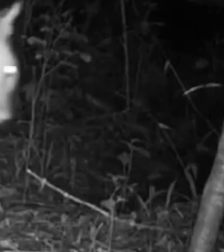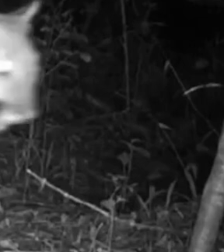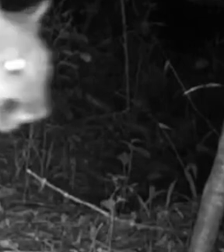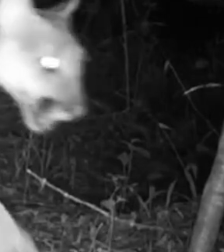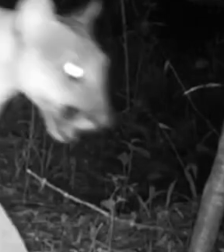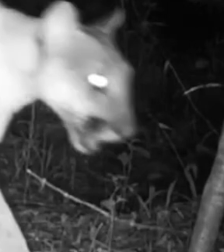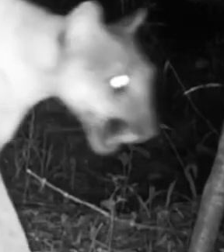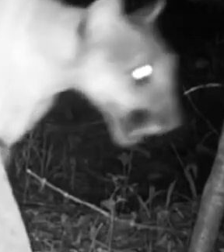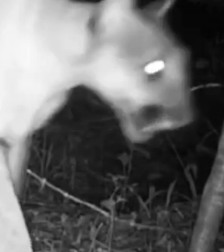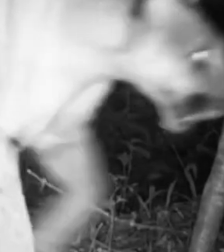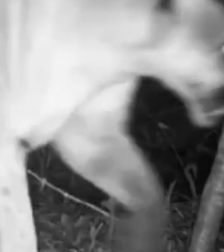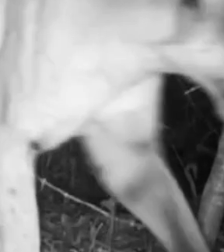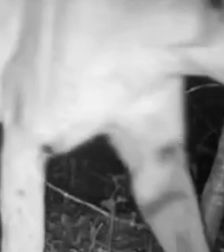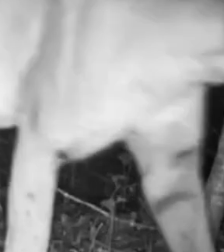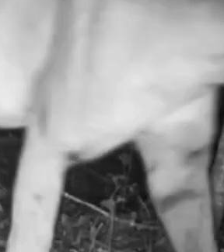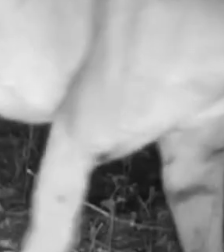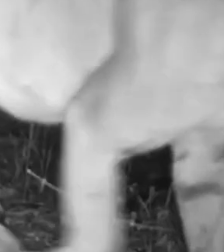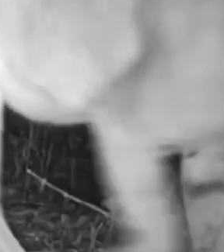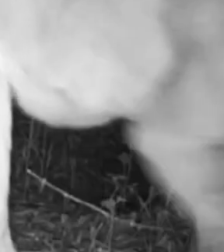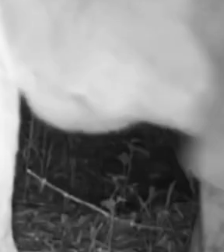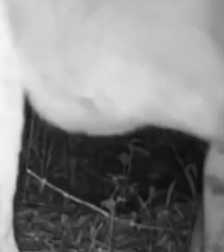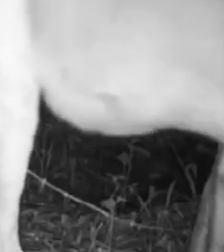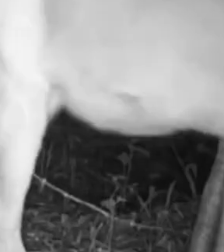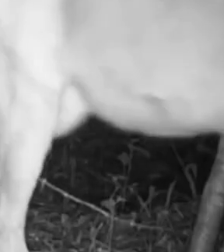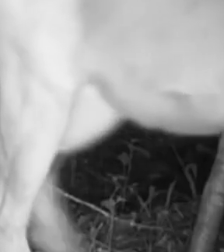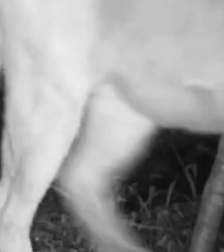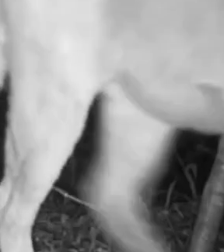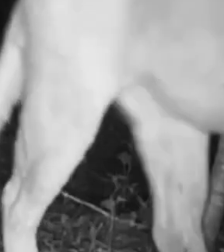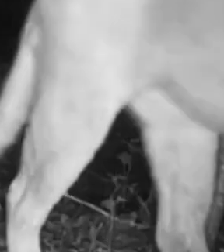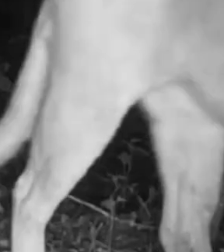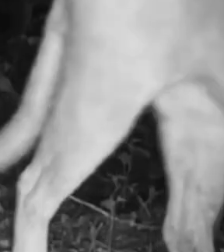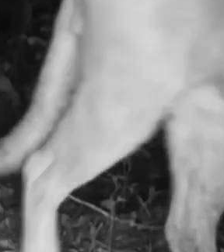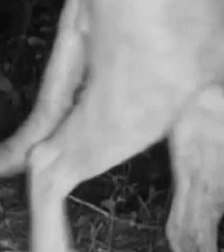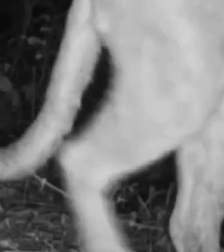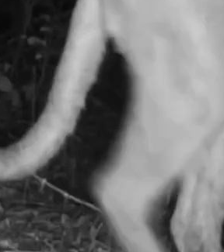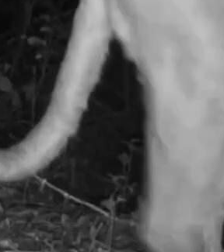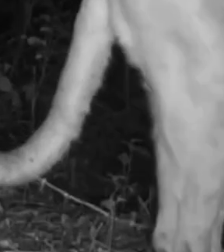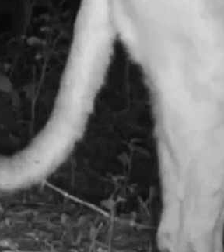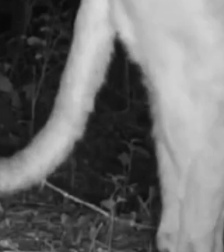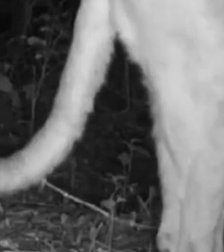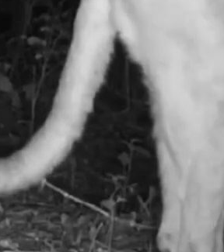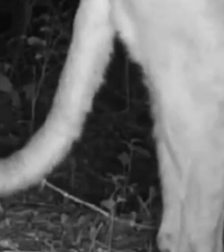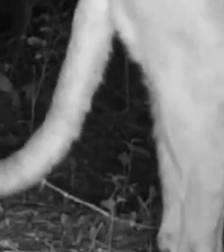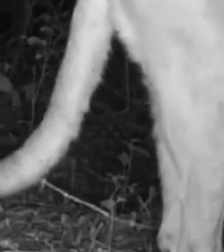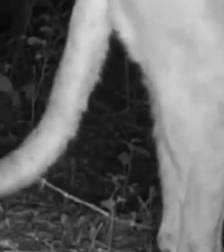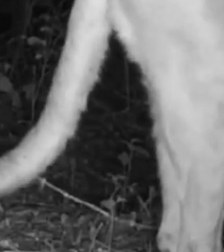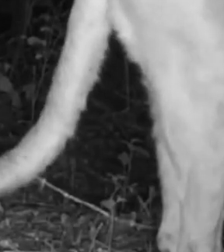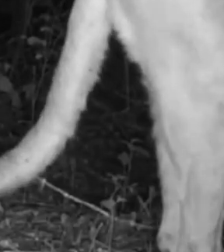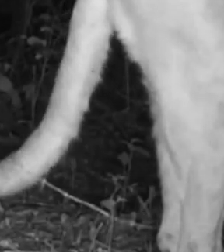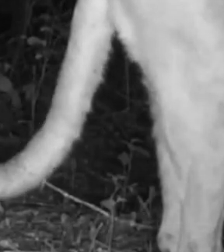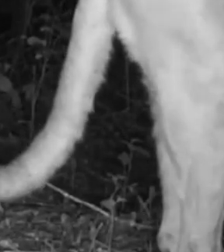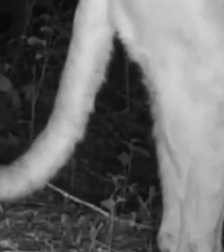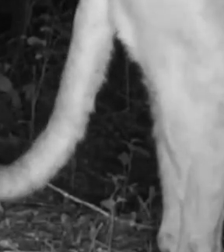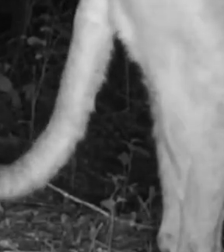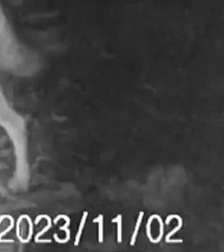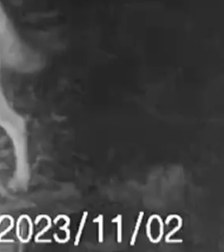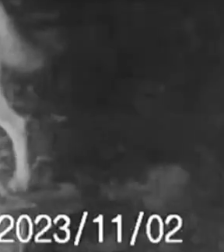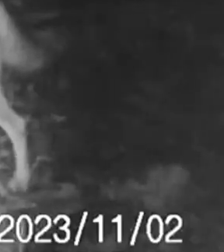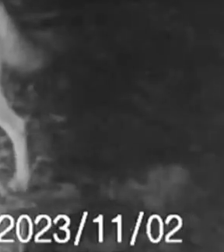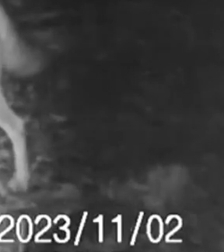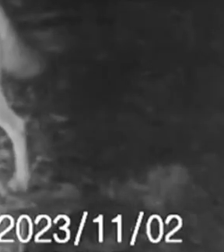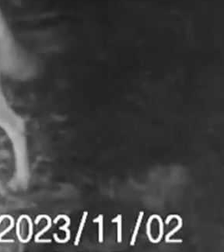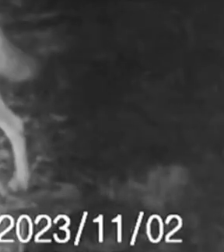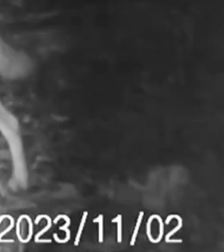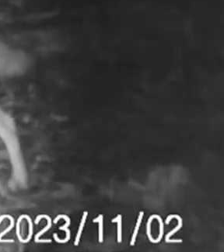las especies que potencialmente usarán los pasos de fauna. A la fecha, se han registrado especies como el jaguar, el